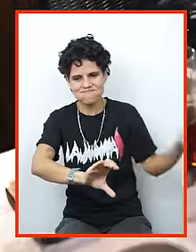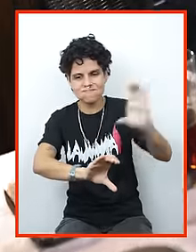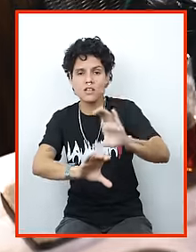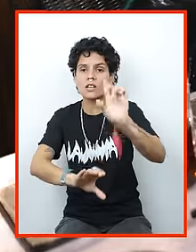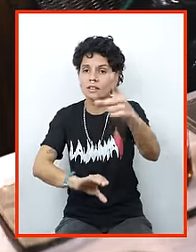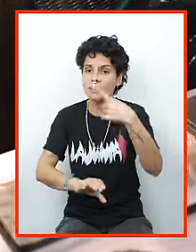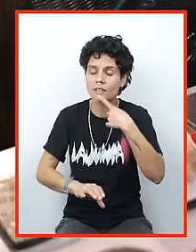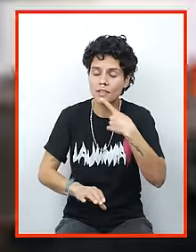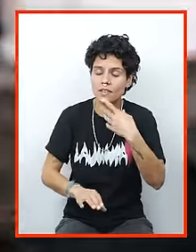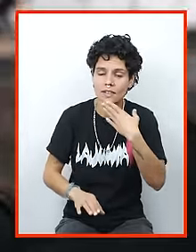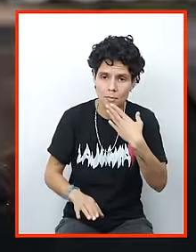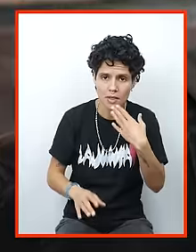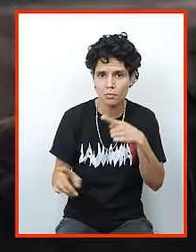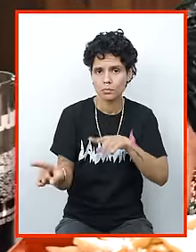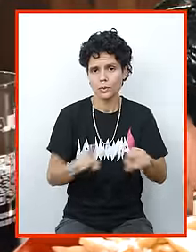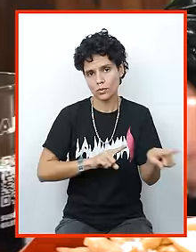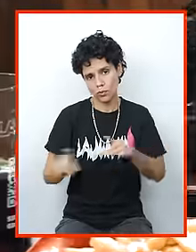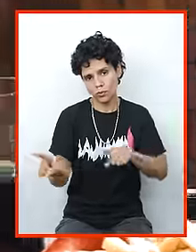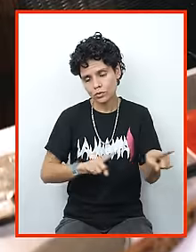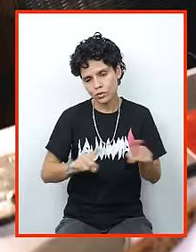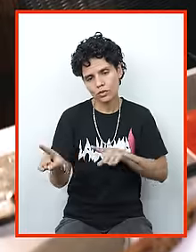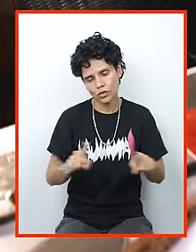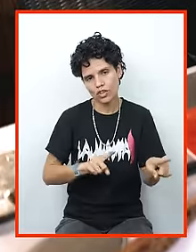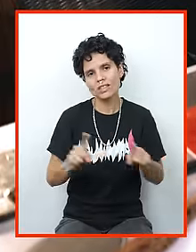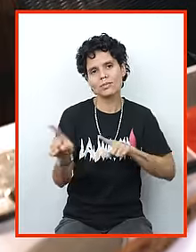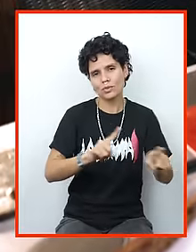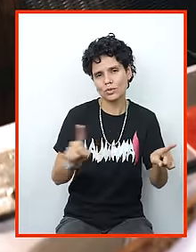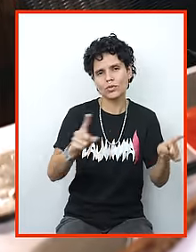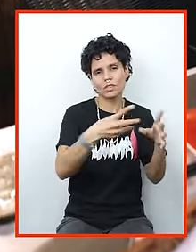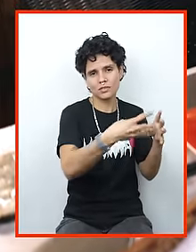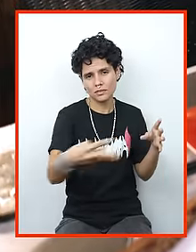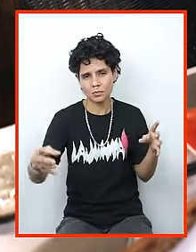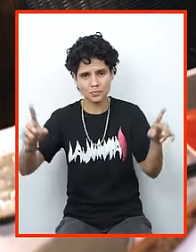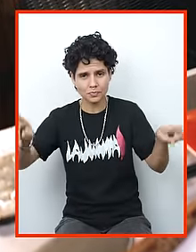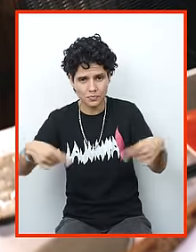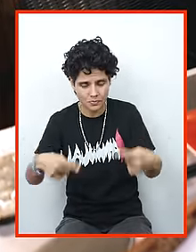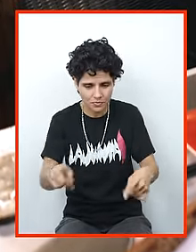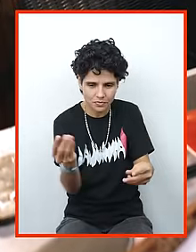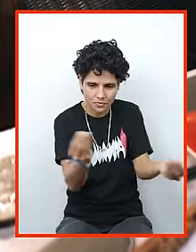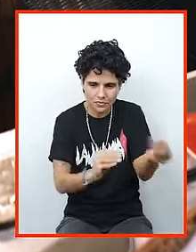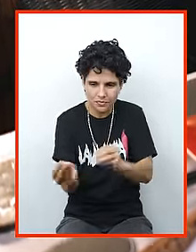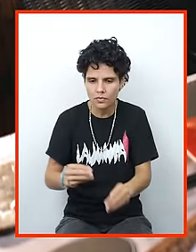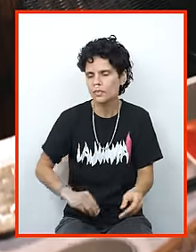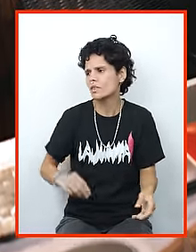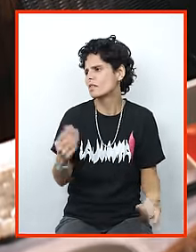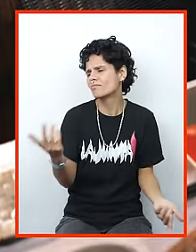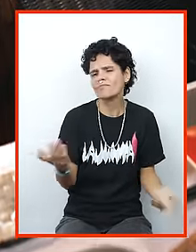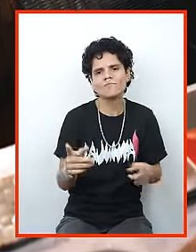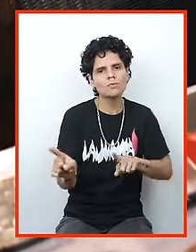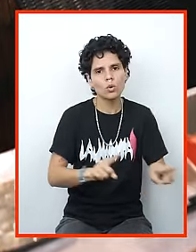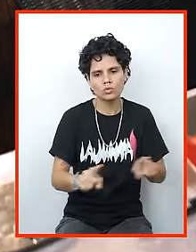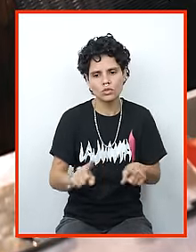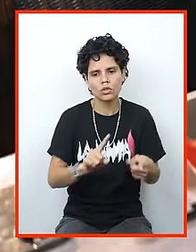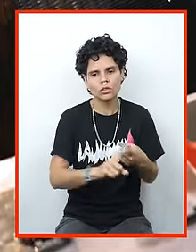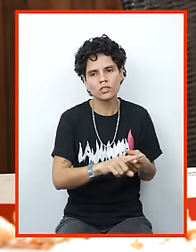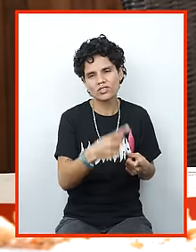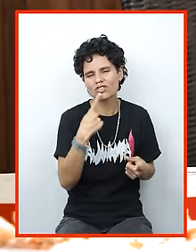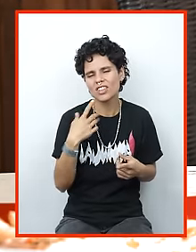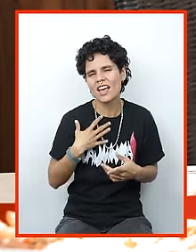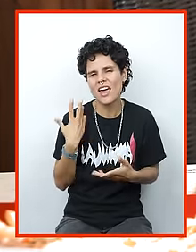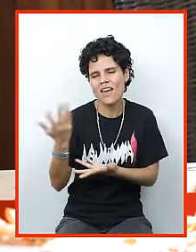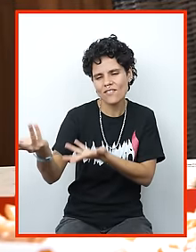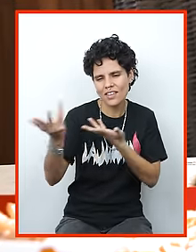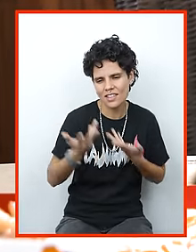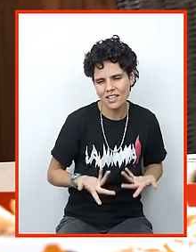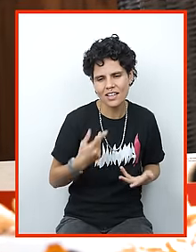Ah, y los otros son los productores, igual es importante. Ah, no. Productores, filmmakers, no sé, pues, el This Beat, mi hermano que está ahí igual, que de más rato me gustaría